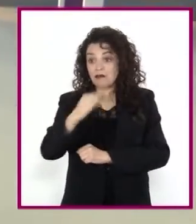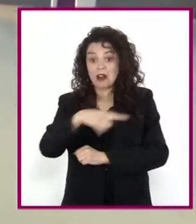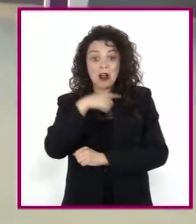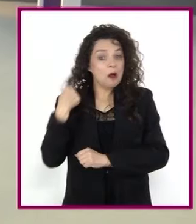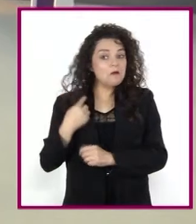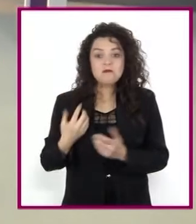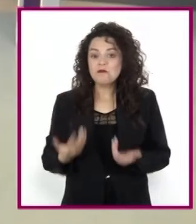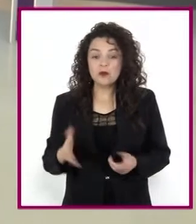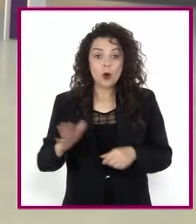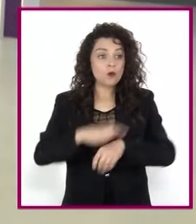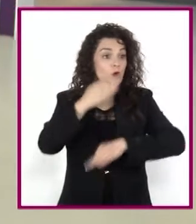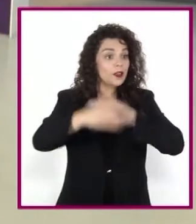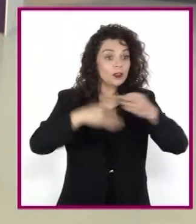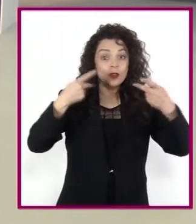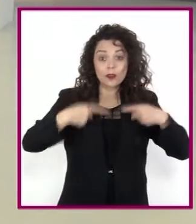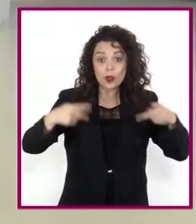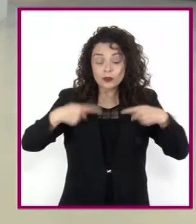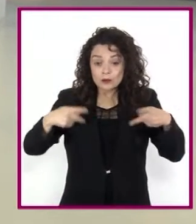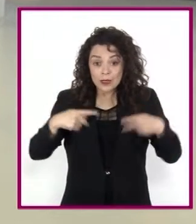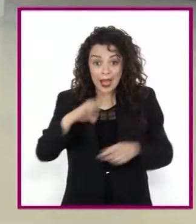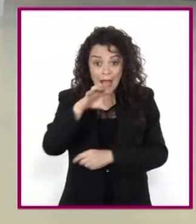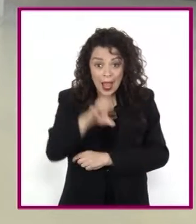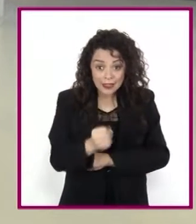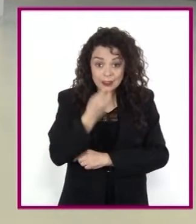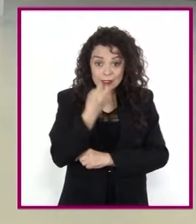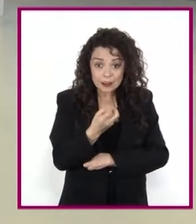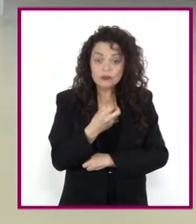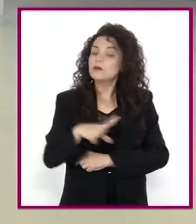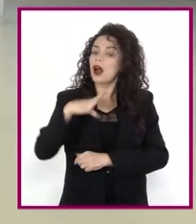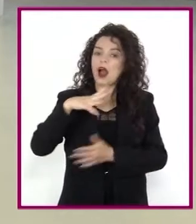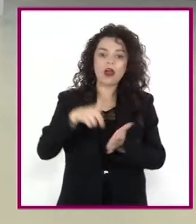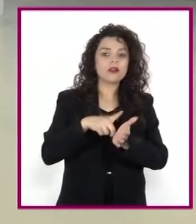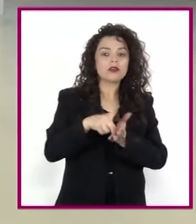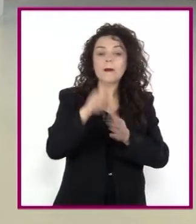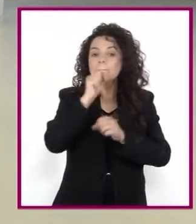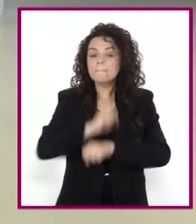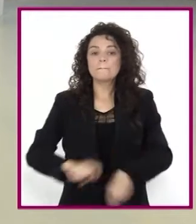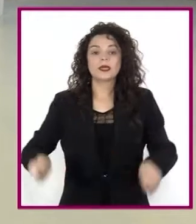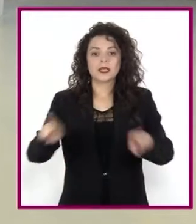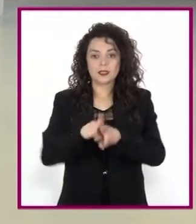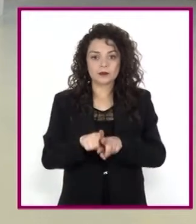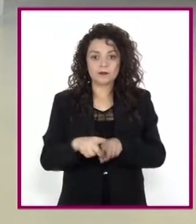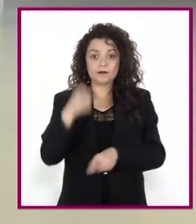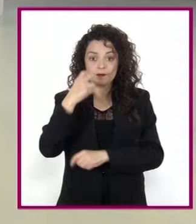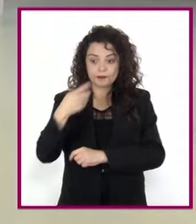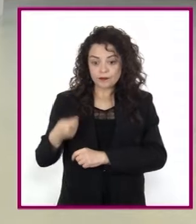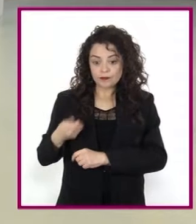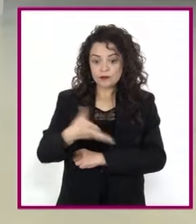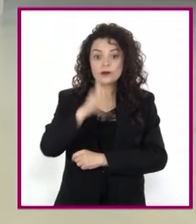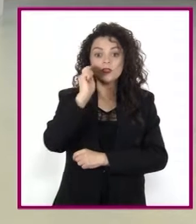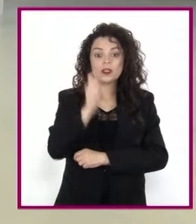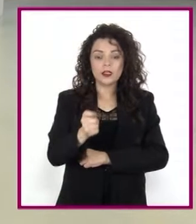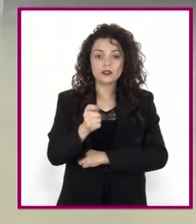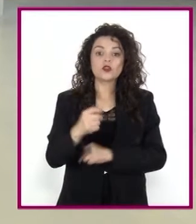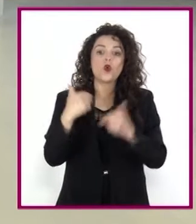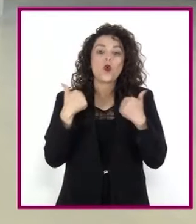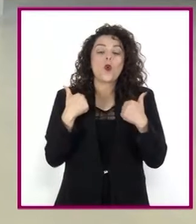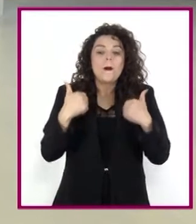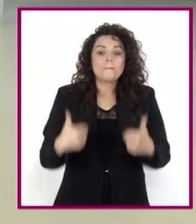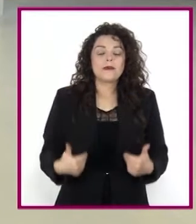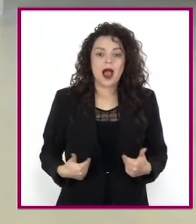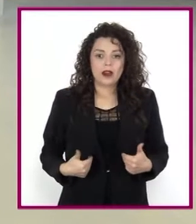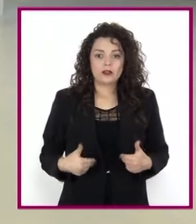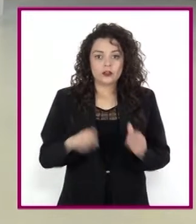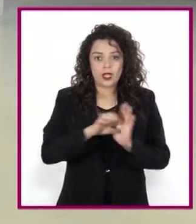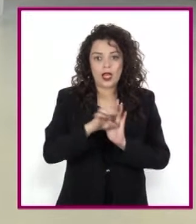personas, todas y todos gozamos de los mismos derechos, los cuales han sido llamados humanos, como lo son